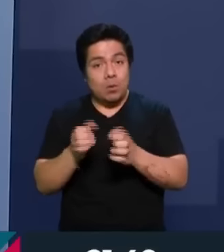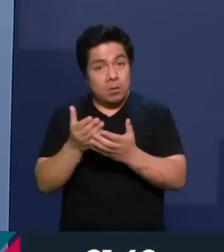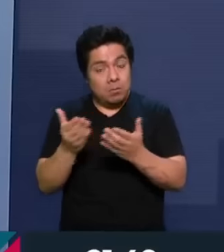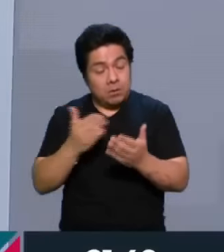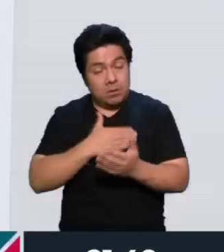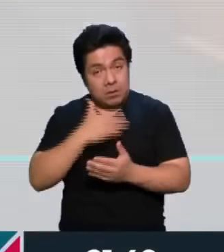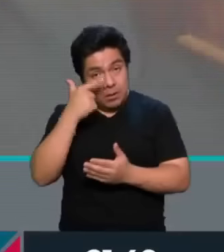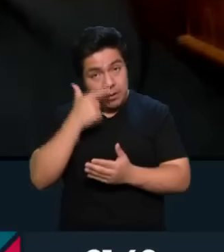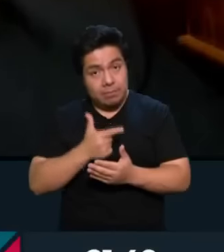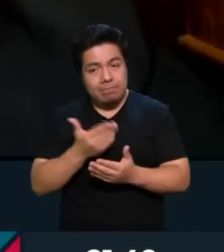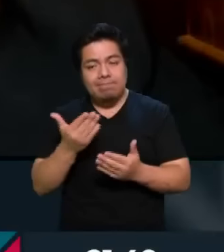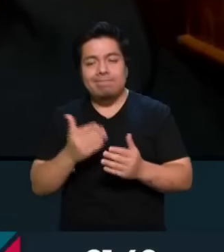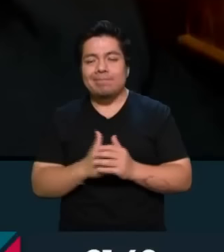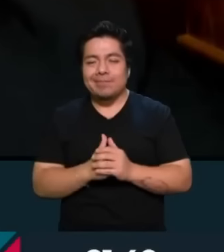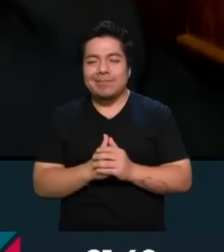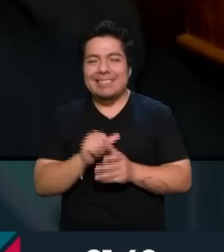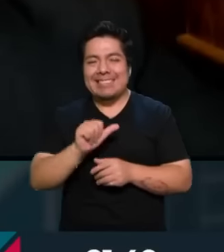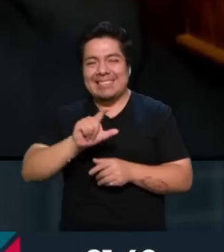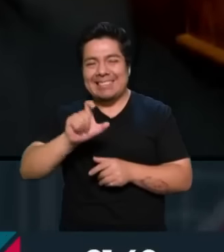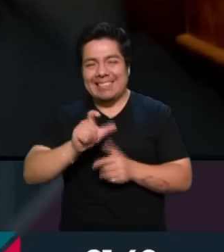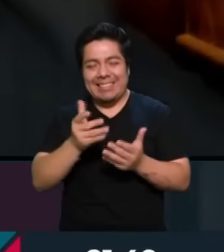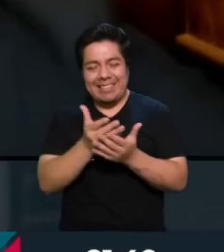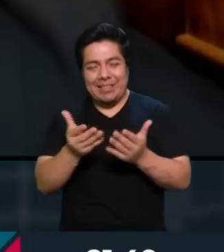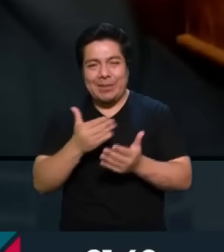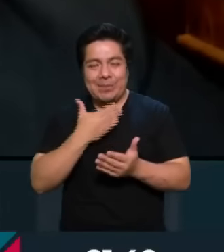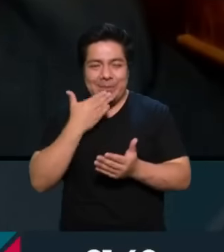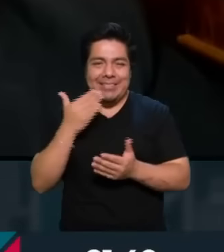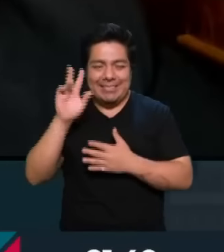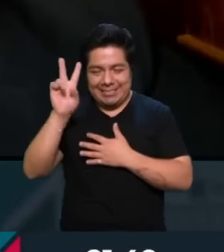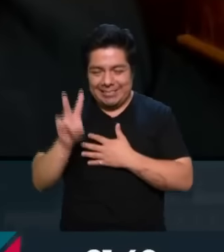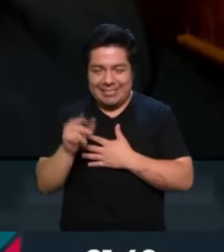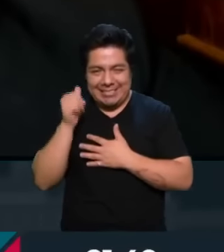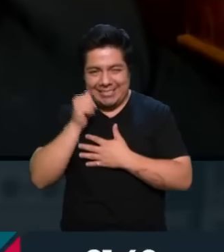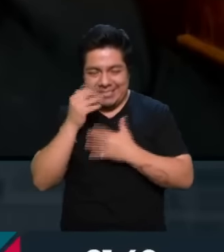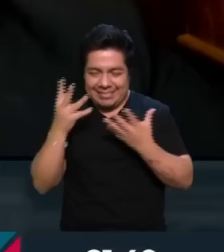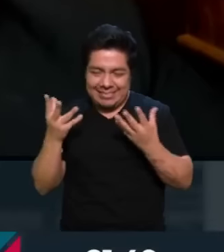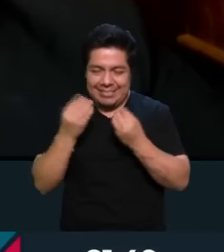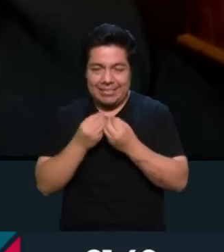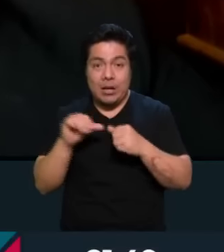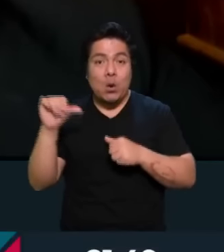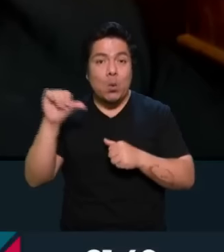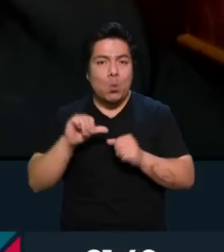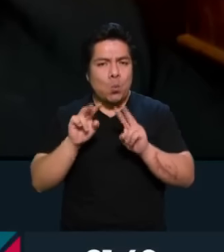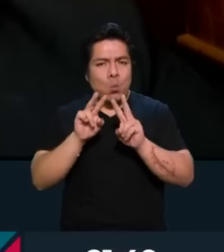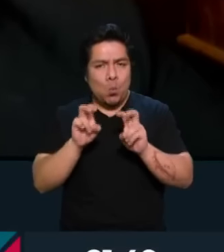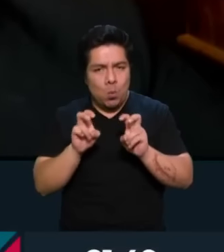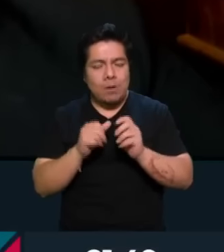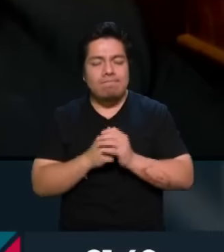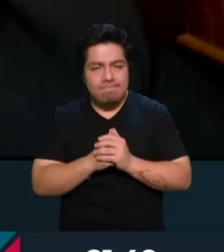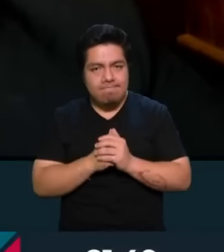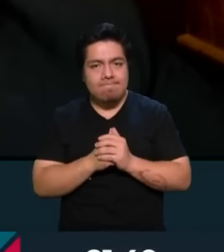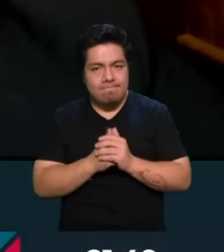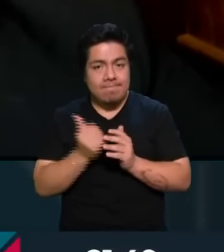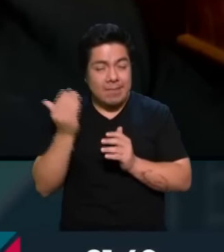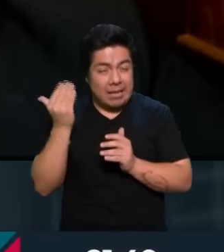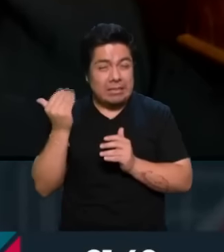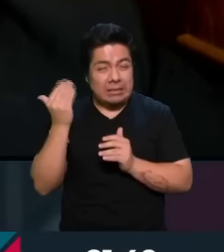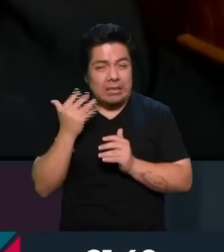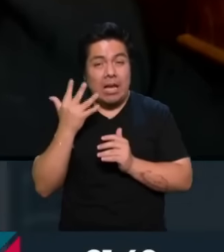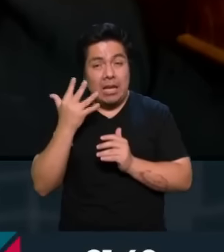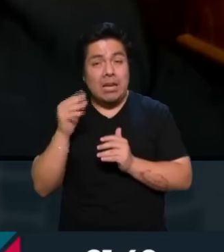buenas noches buenas noches Alex muy contento de estar con ustedes como cada viernes Gracias y pues hoy hoy tenemos un tema pues recordamos que aquel pasado